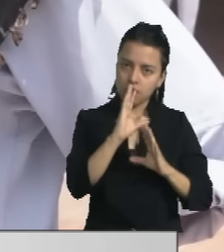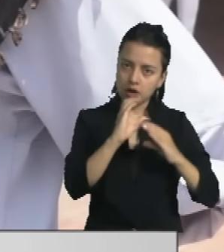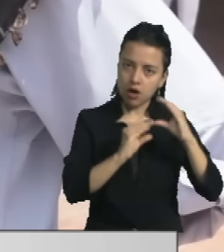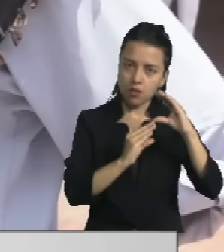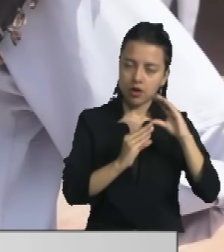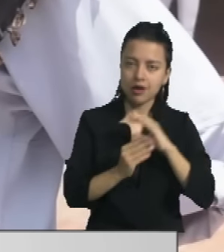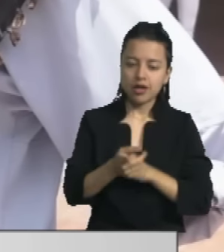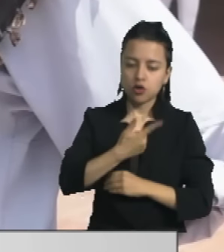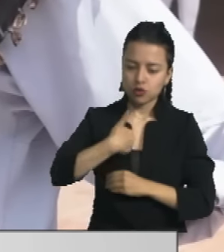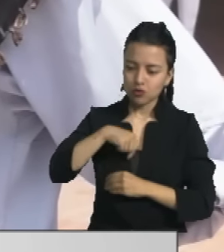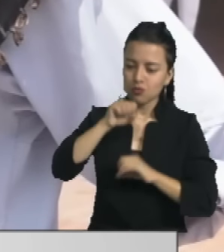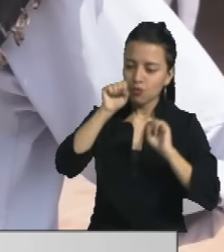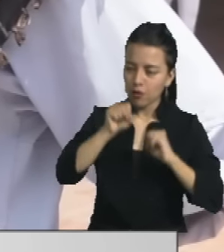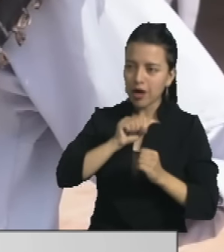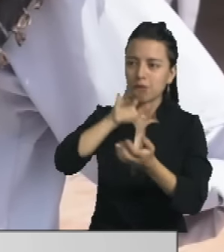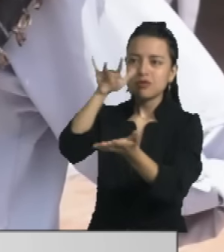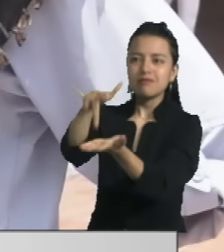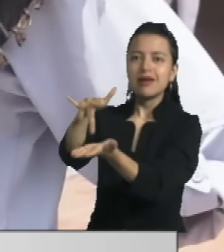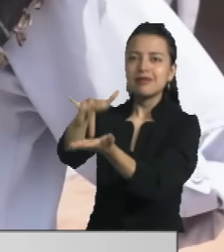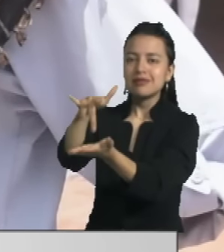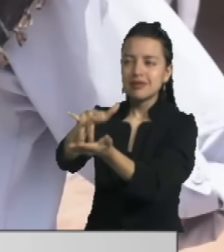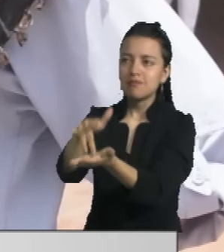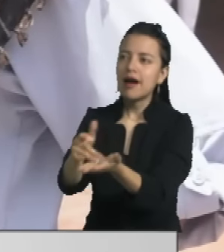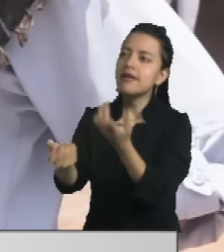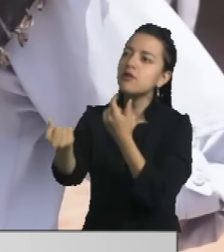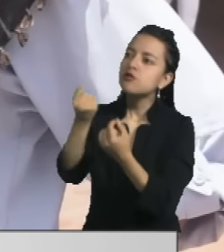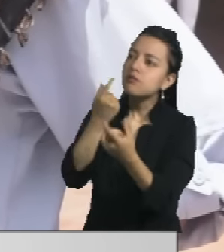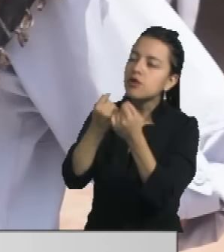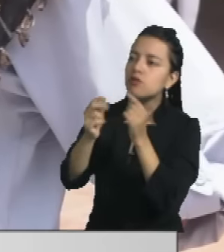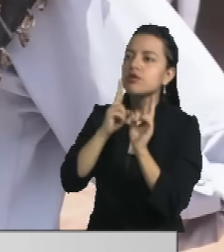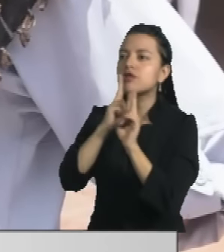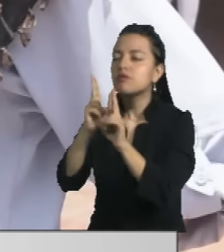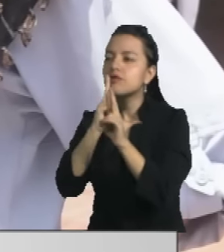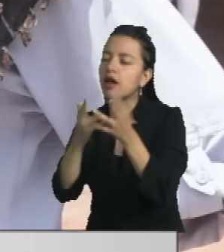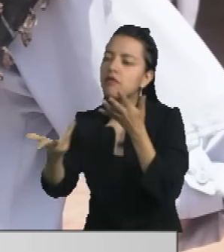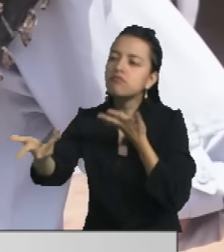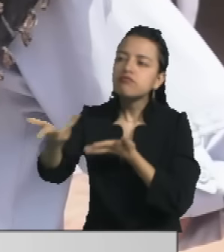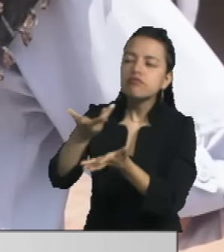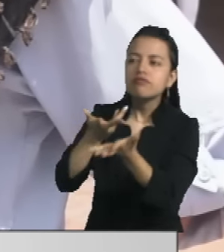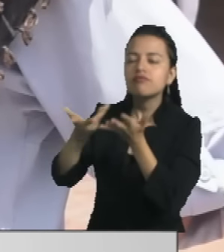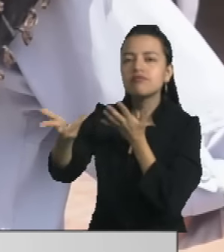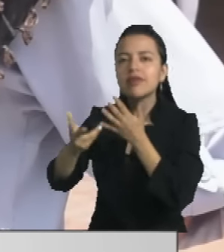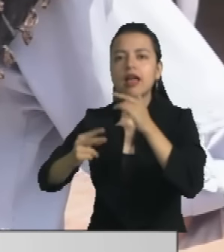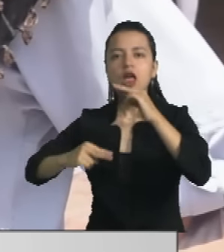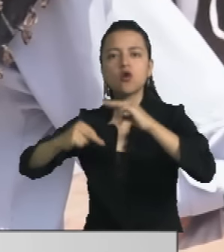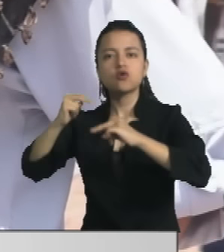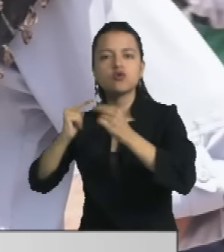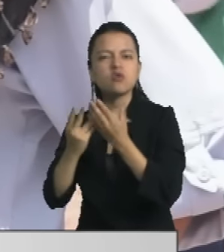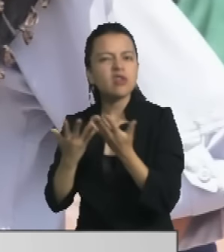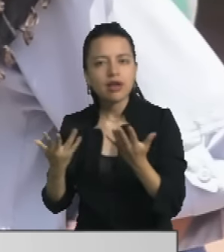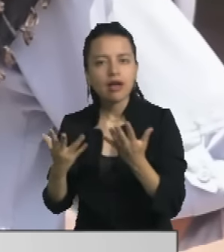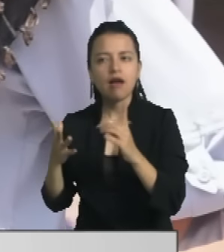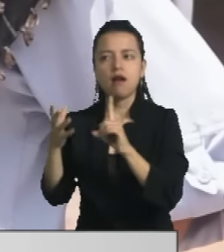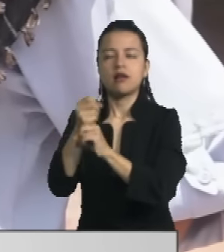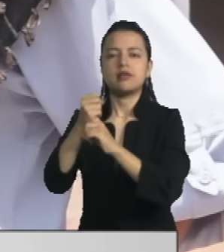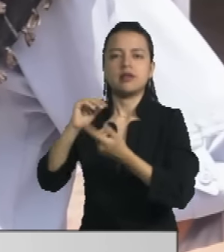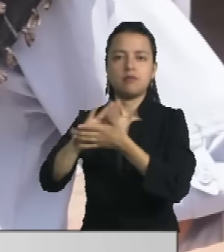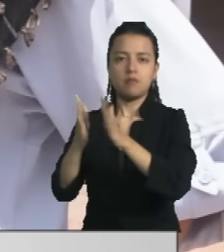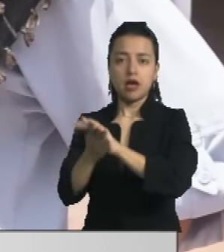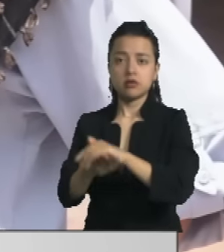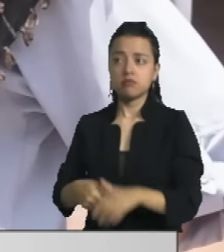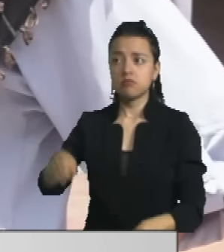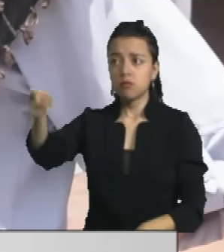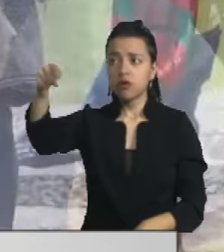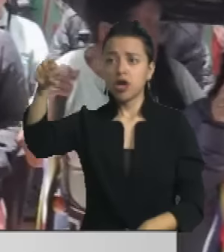ser partícipes y actores de esa construcción de paz porque la claridad que tenemos Es que la paz no se construye solo con los alzados en armas